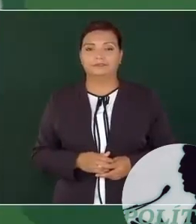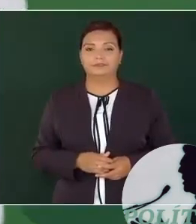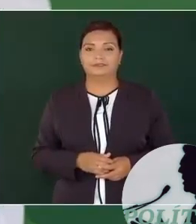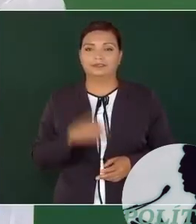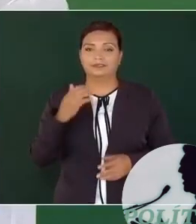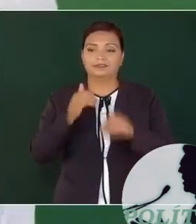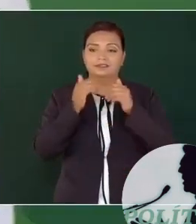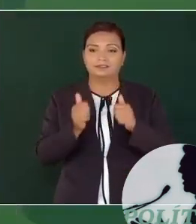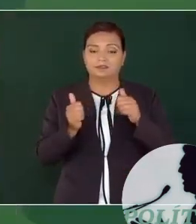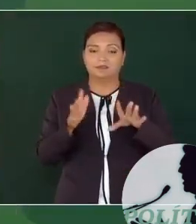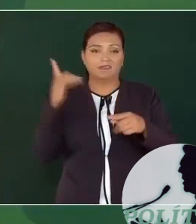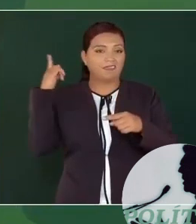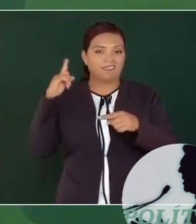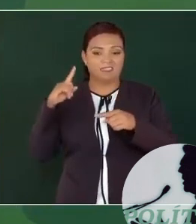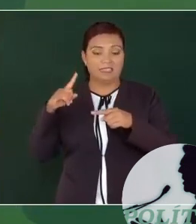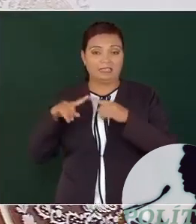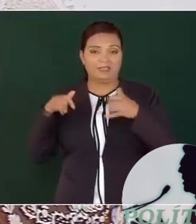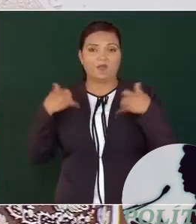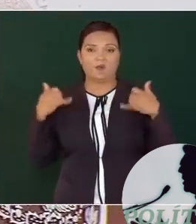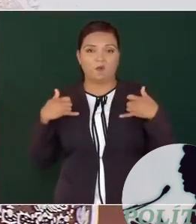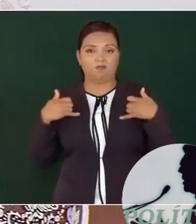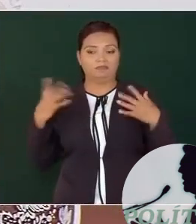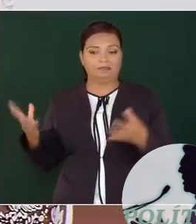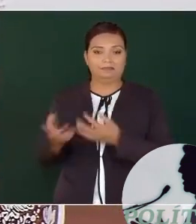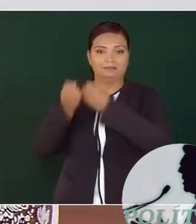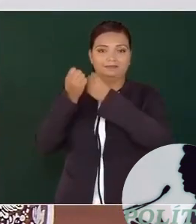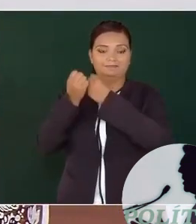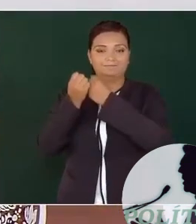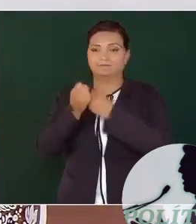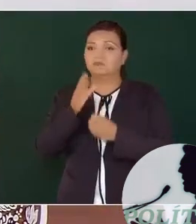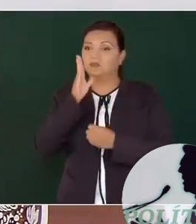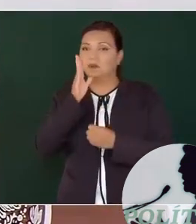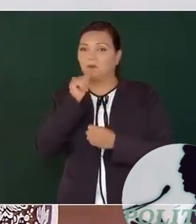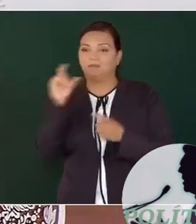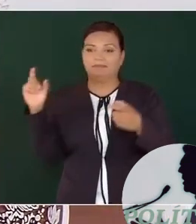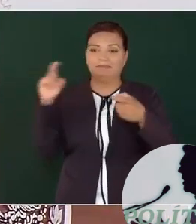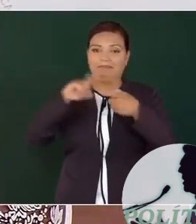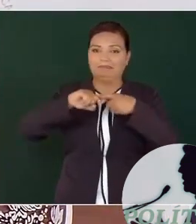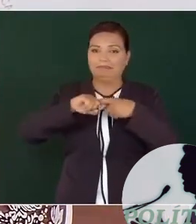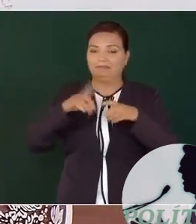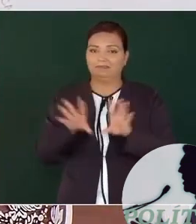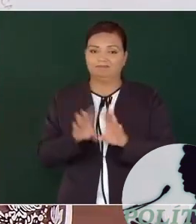les estamos quitando a los jóvenes, que ya no los pueden enganchar,